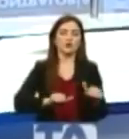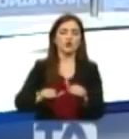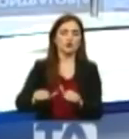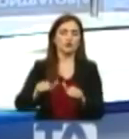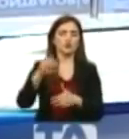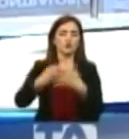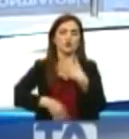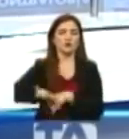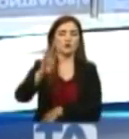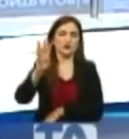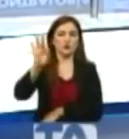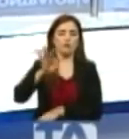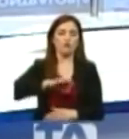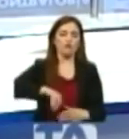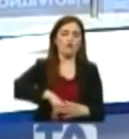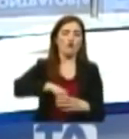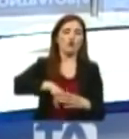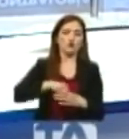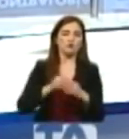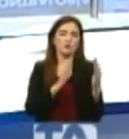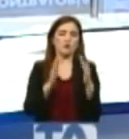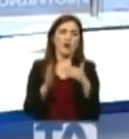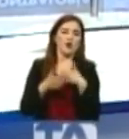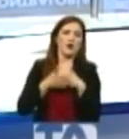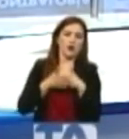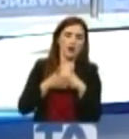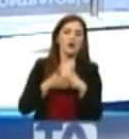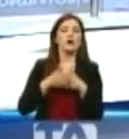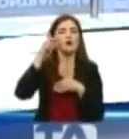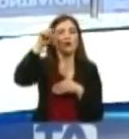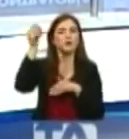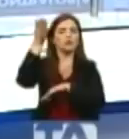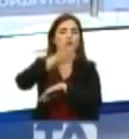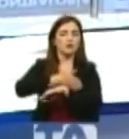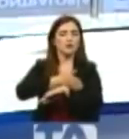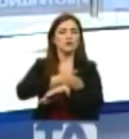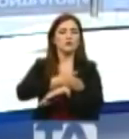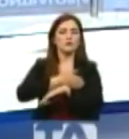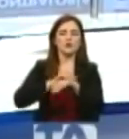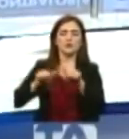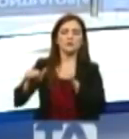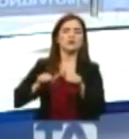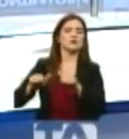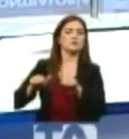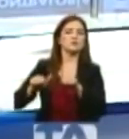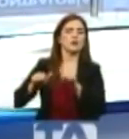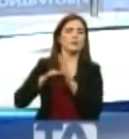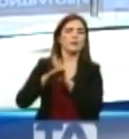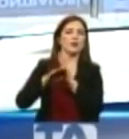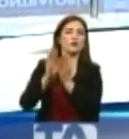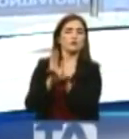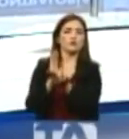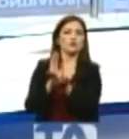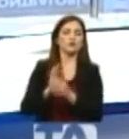de 69 fondos complementarios previsionales cerrados que durante el gobierno anterior pasaron a ser administrados por el Banco del